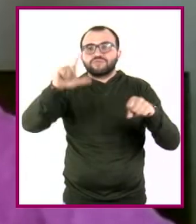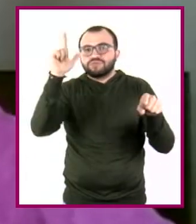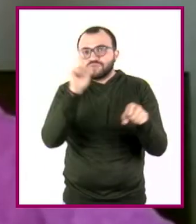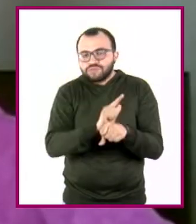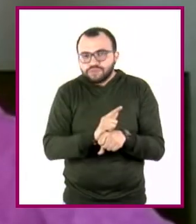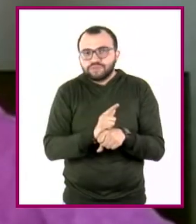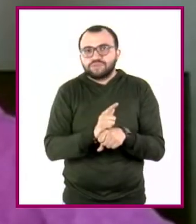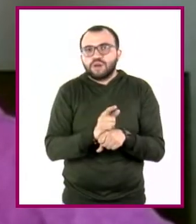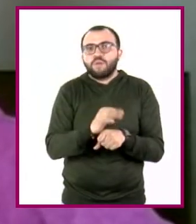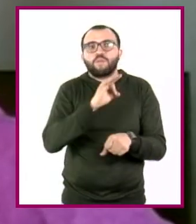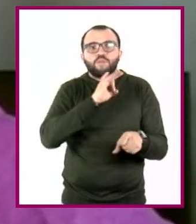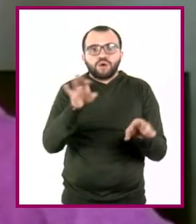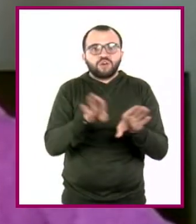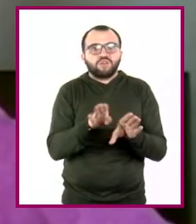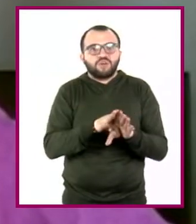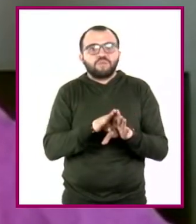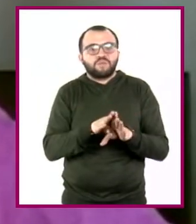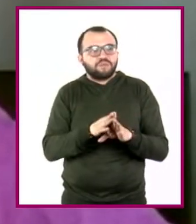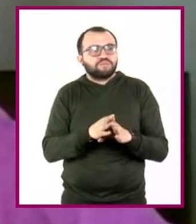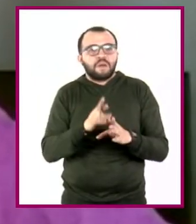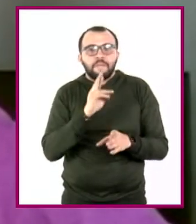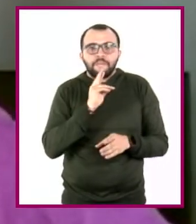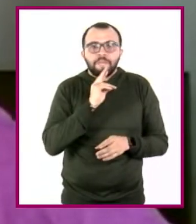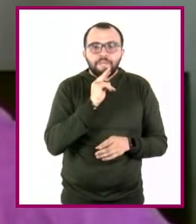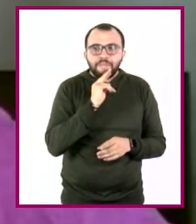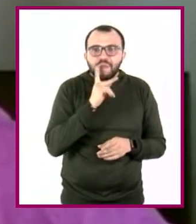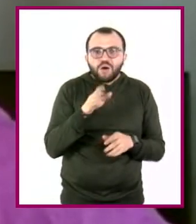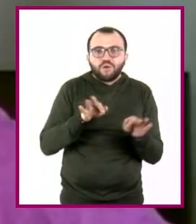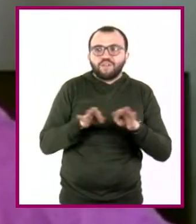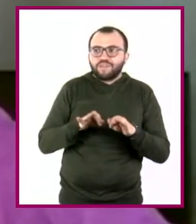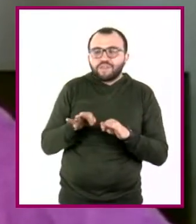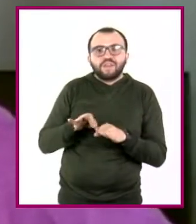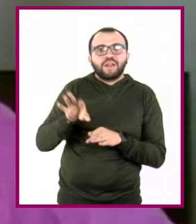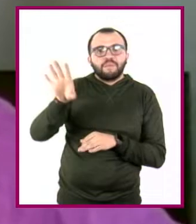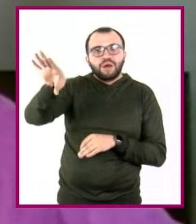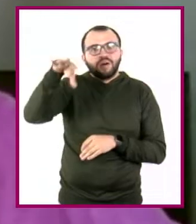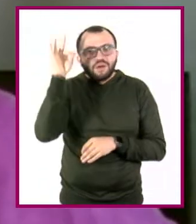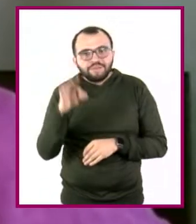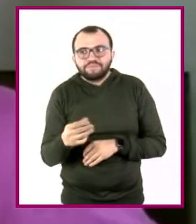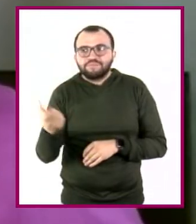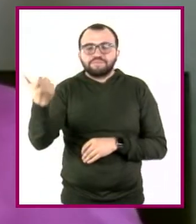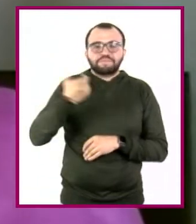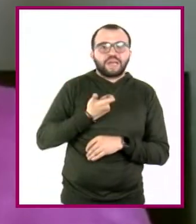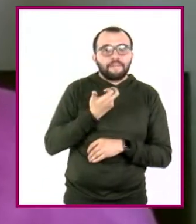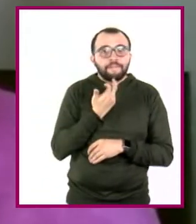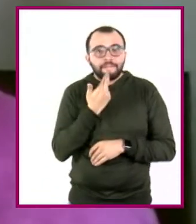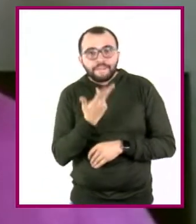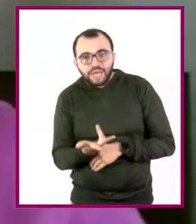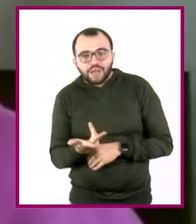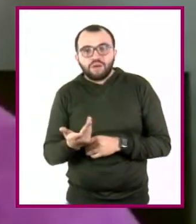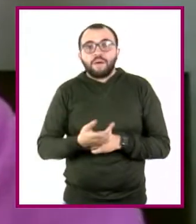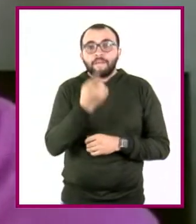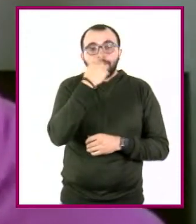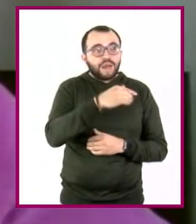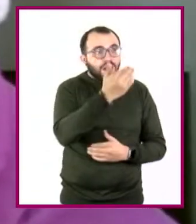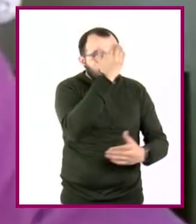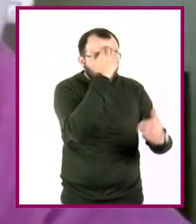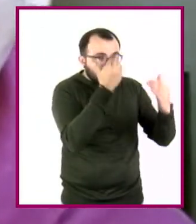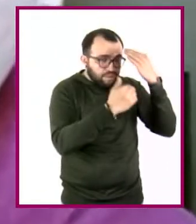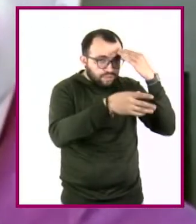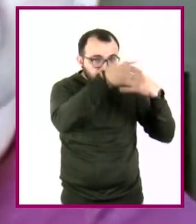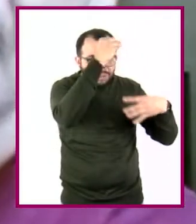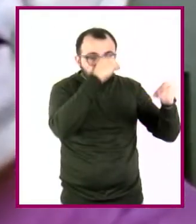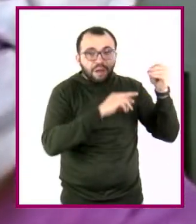para que puedan aspirar a mejores condiciones laborales, remunerativas, para que tengan un mejor conocimiento sobre